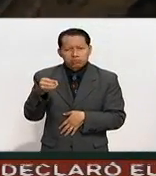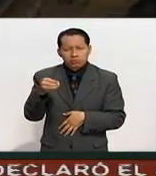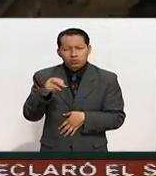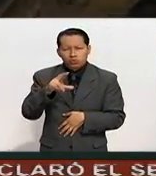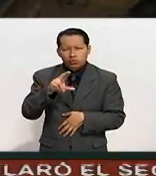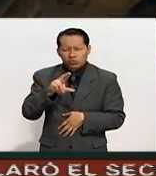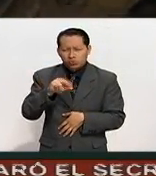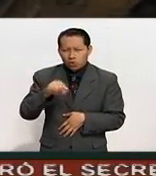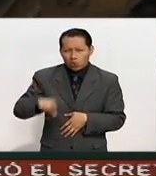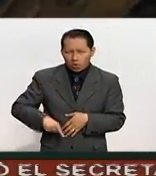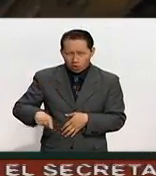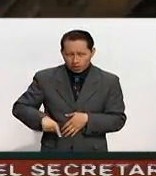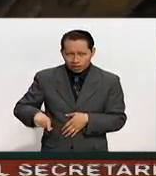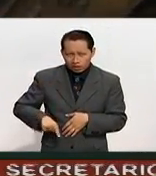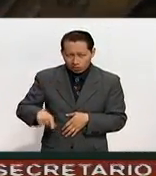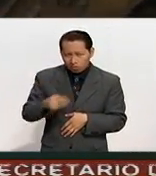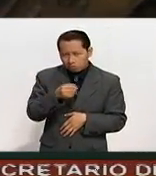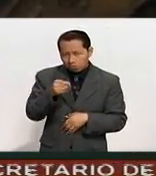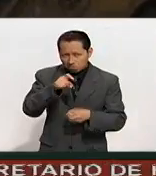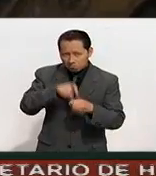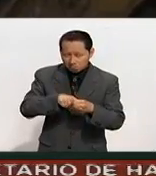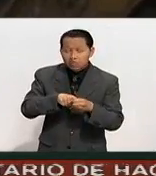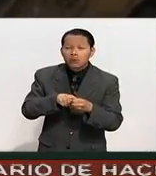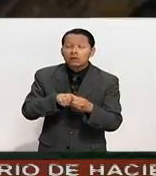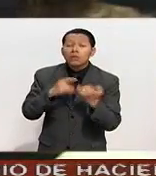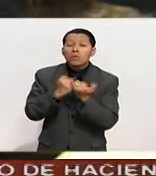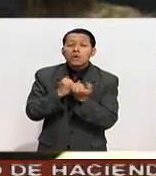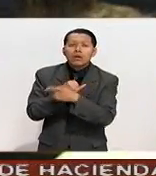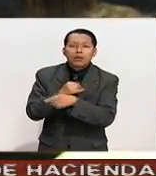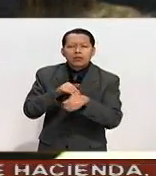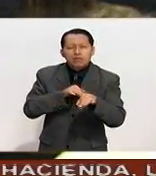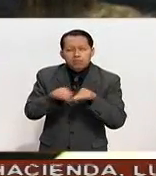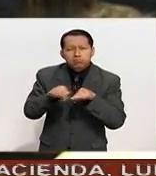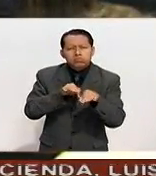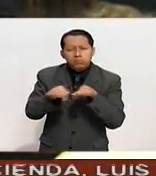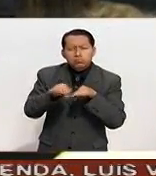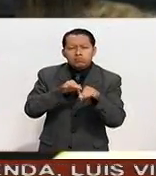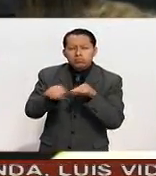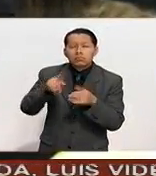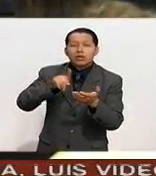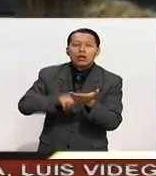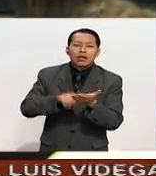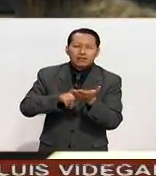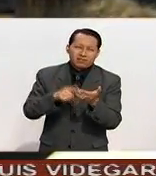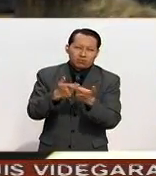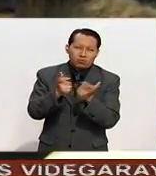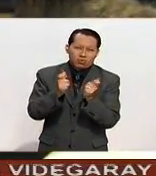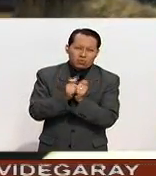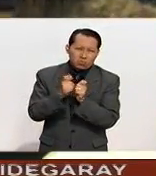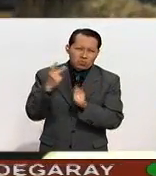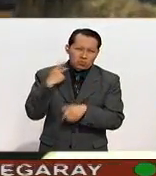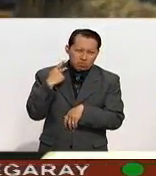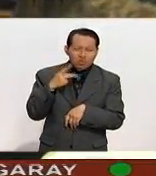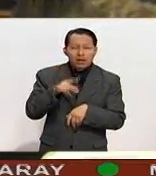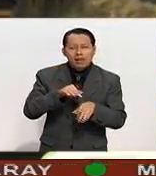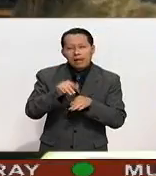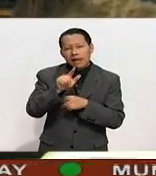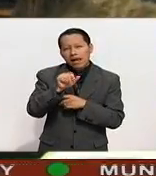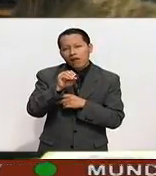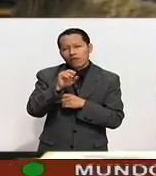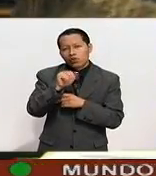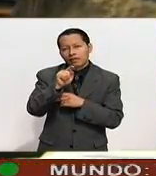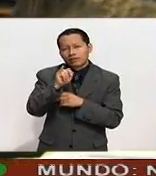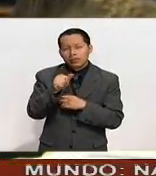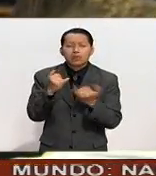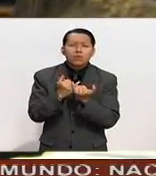Oxfam, y había adquirido una verdadera notoriedad dentro de las filas del Partido Laborista y también en los debates